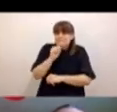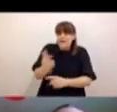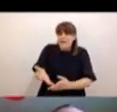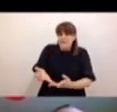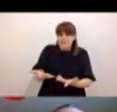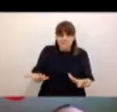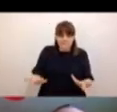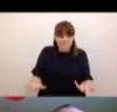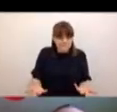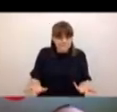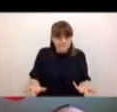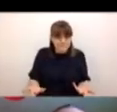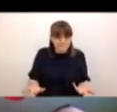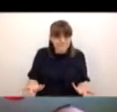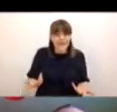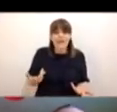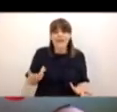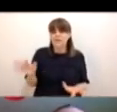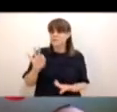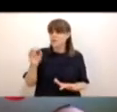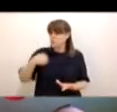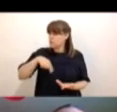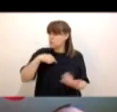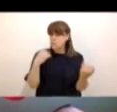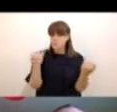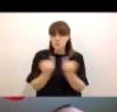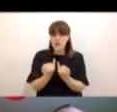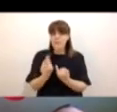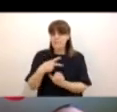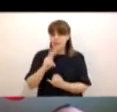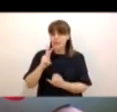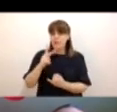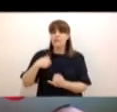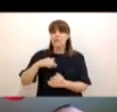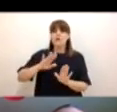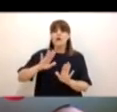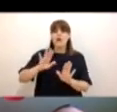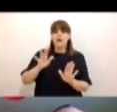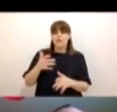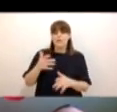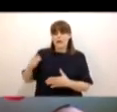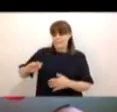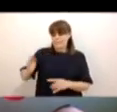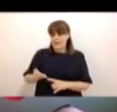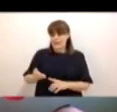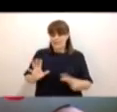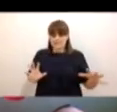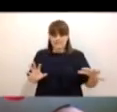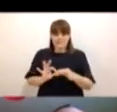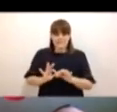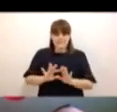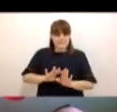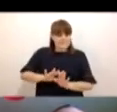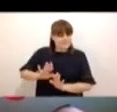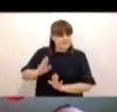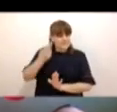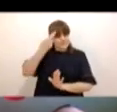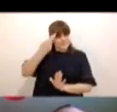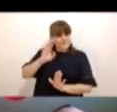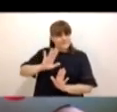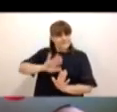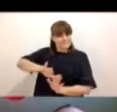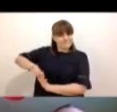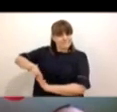cosas pero no aprendemos a vincularlas con esas experiencias tempranas pues porque es muy doloroso y porque tampoco tenemos digamos otros